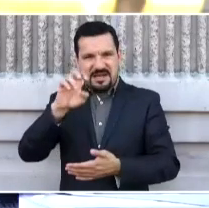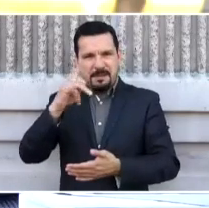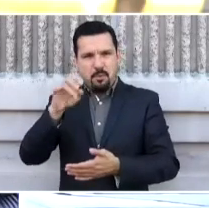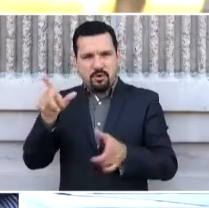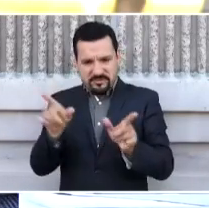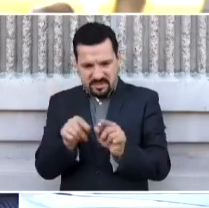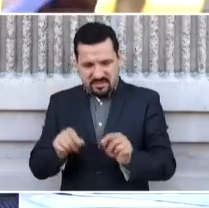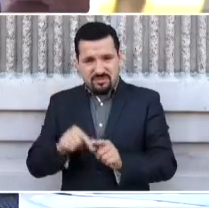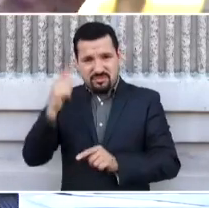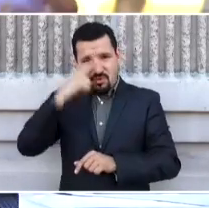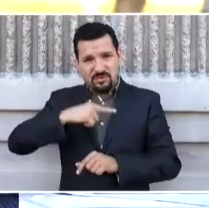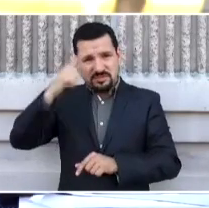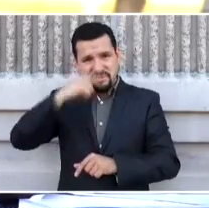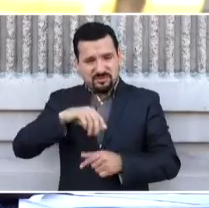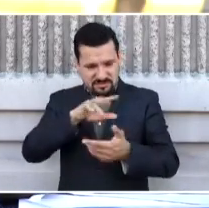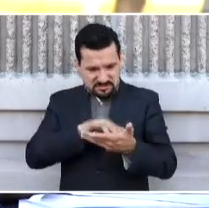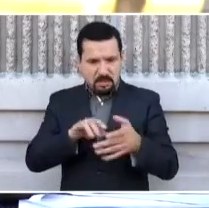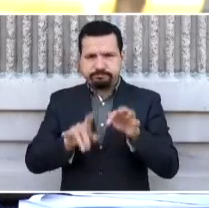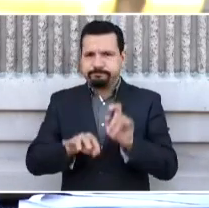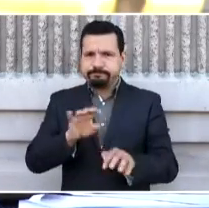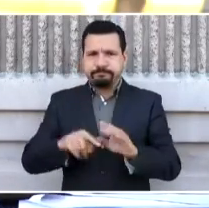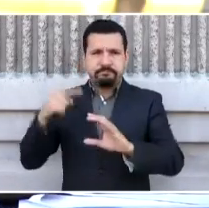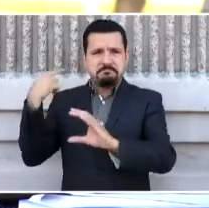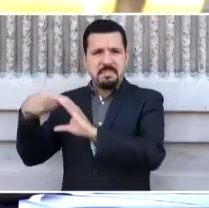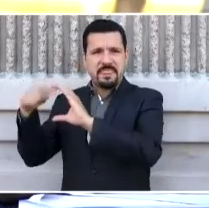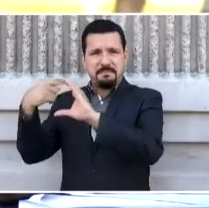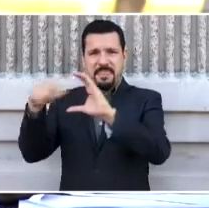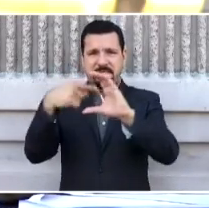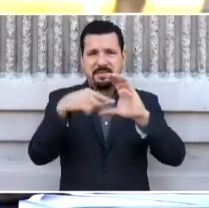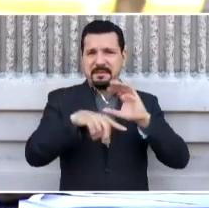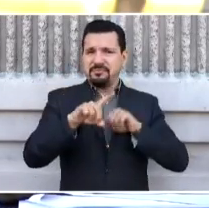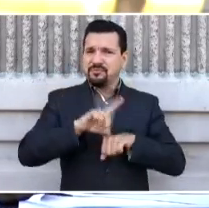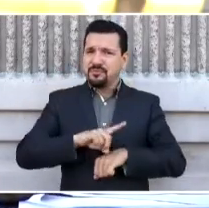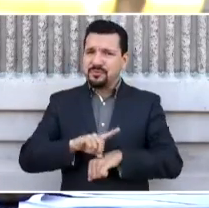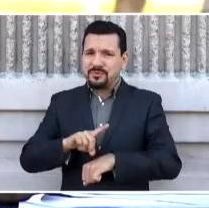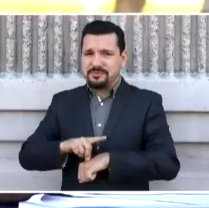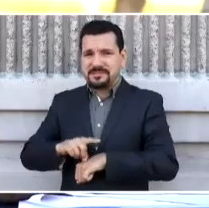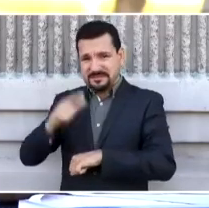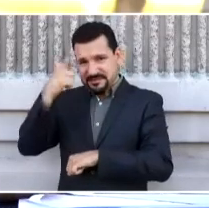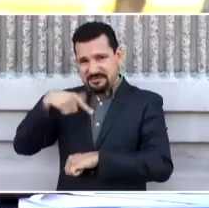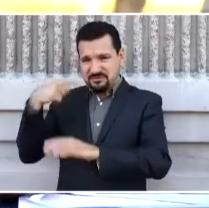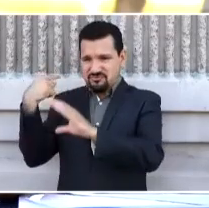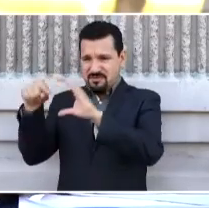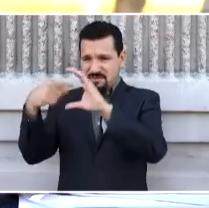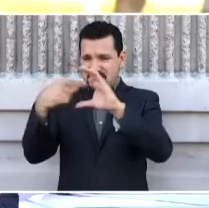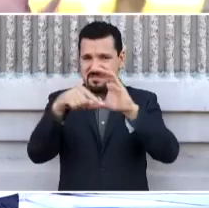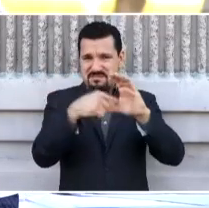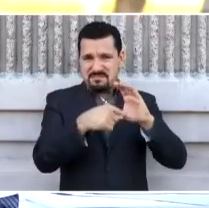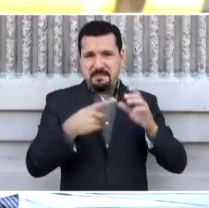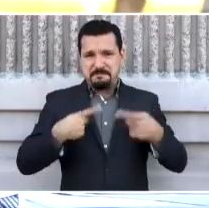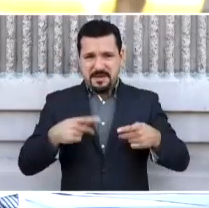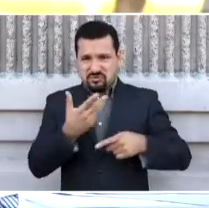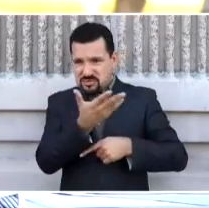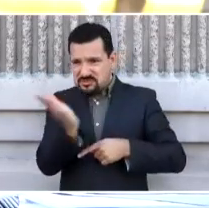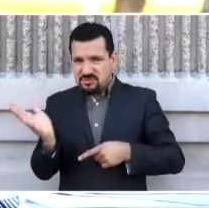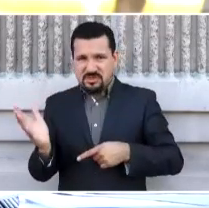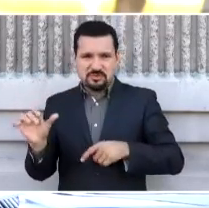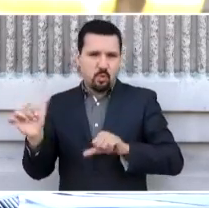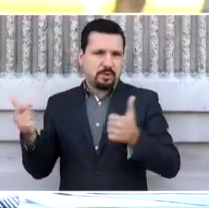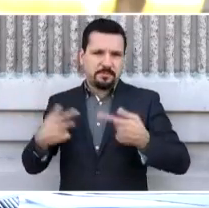Todas las noches se envía puntualmente todos los días a estas personas y a muchas